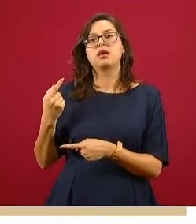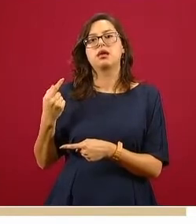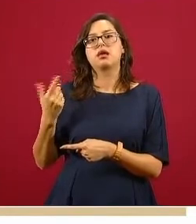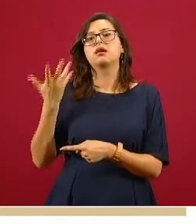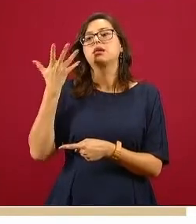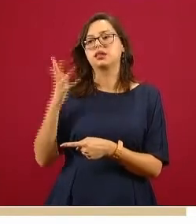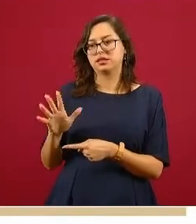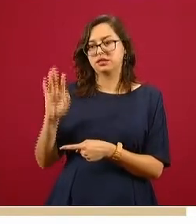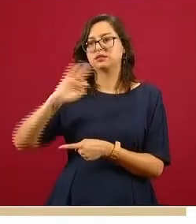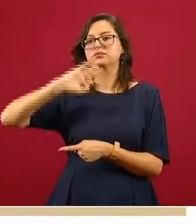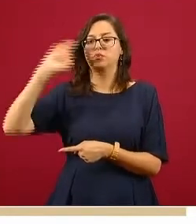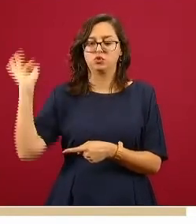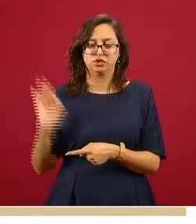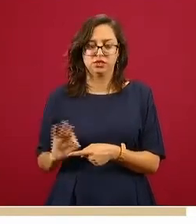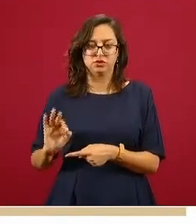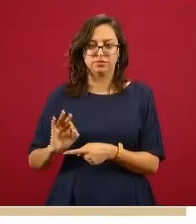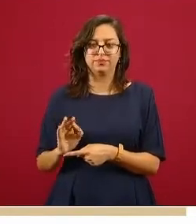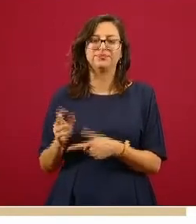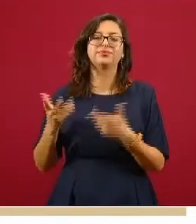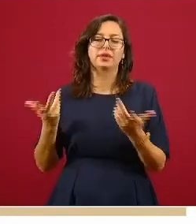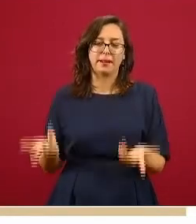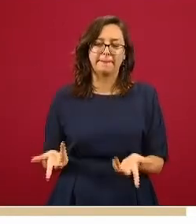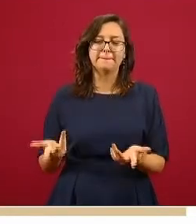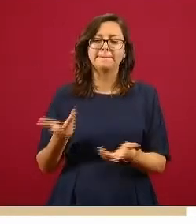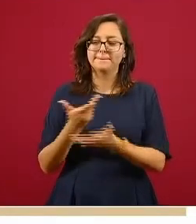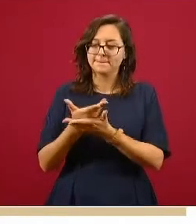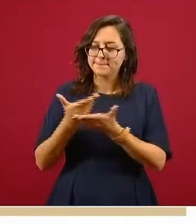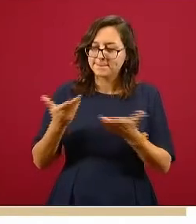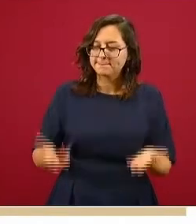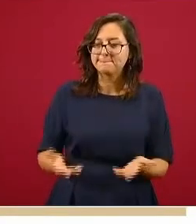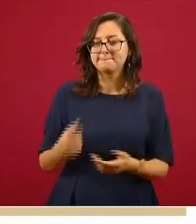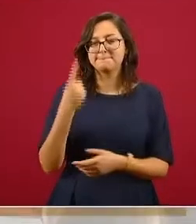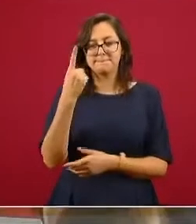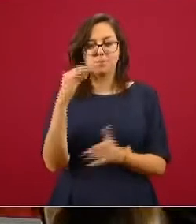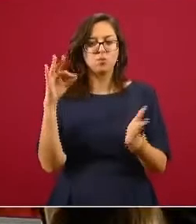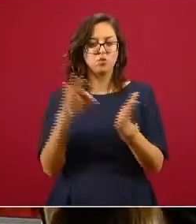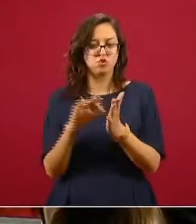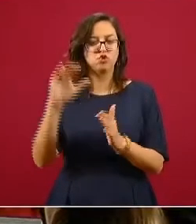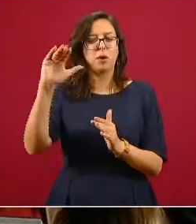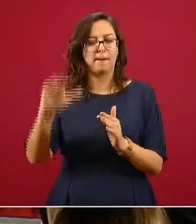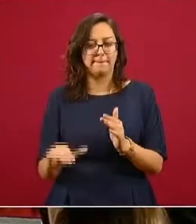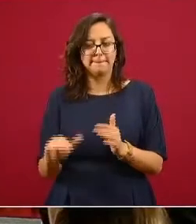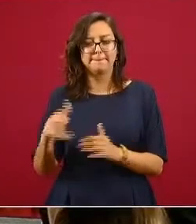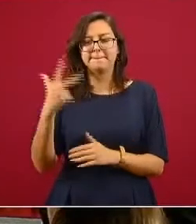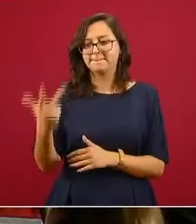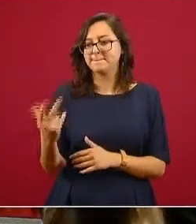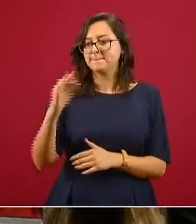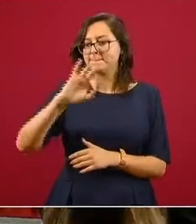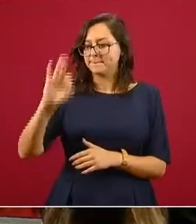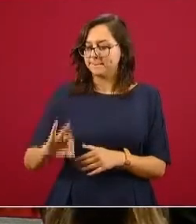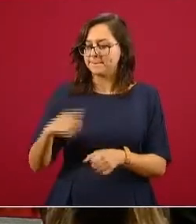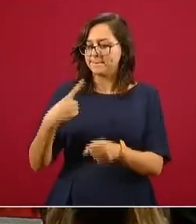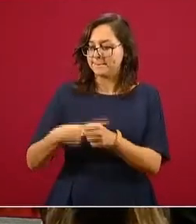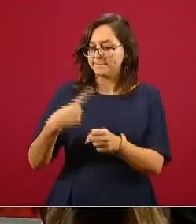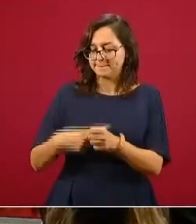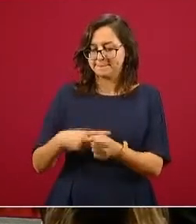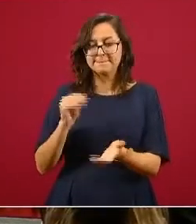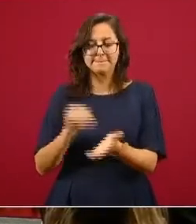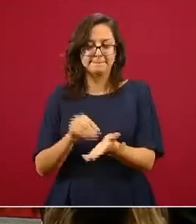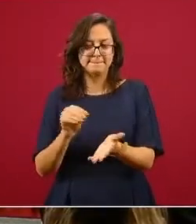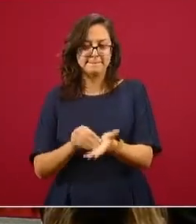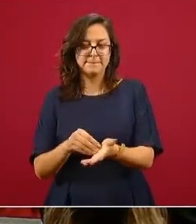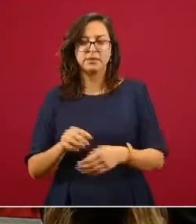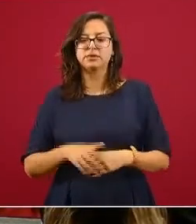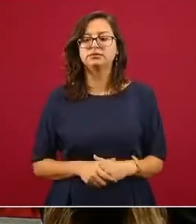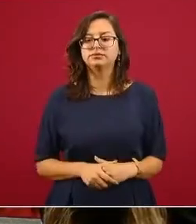un 10%, por lo tanto también vemos una reducción en la epidemia activa en